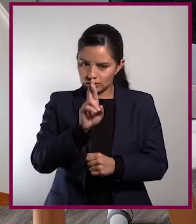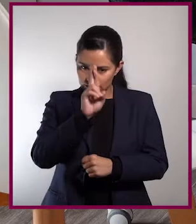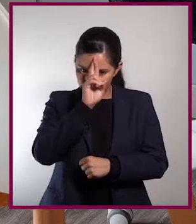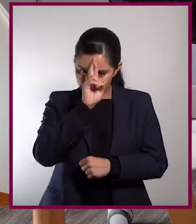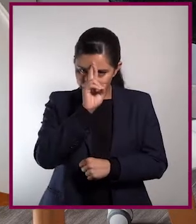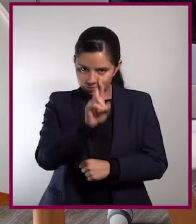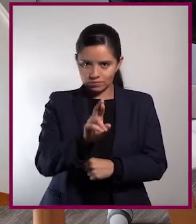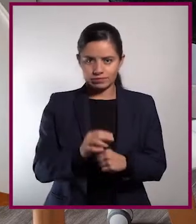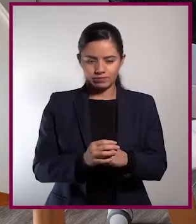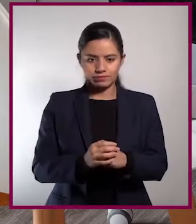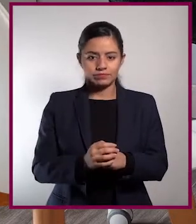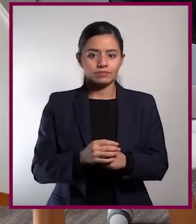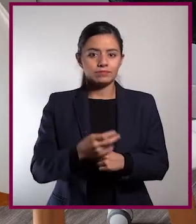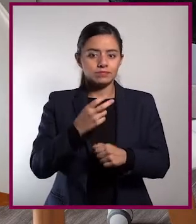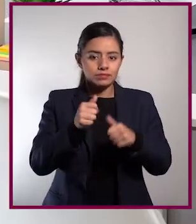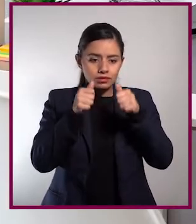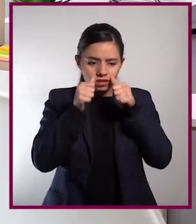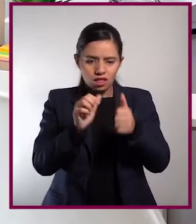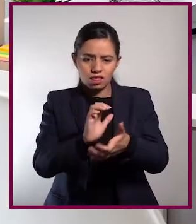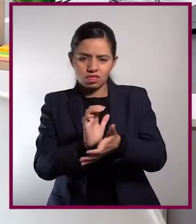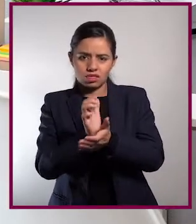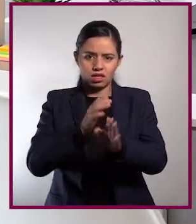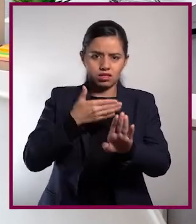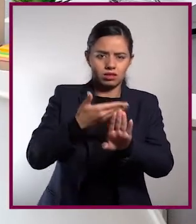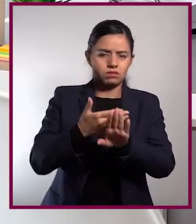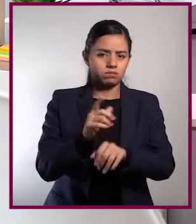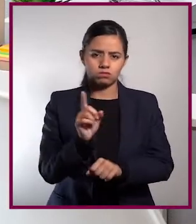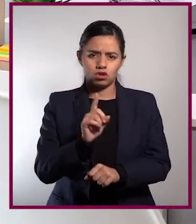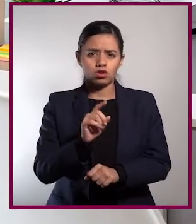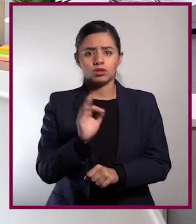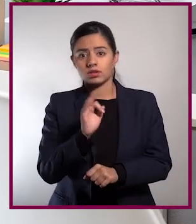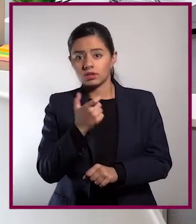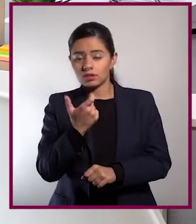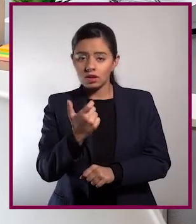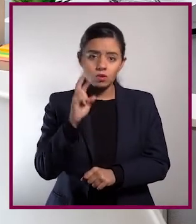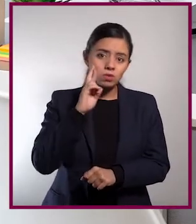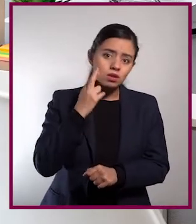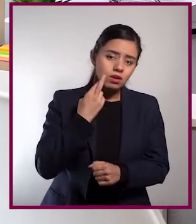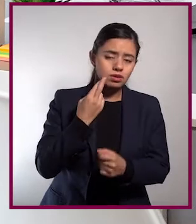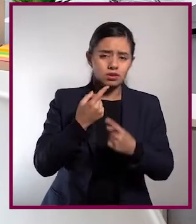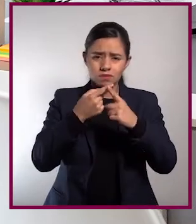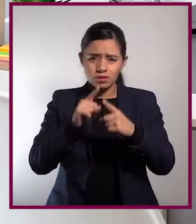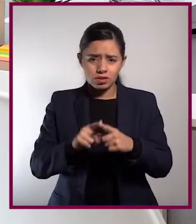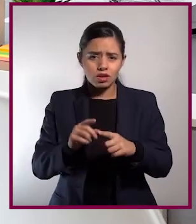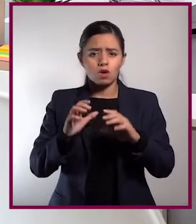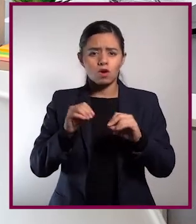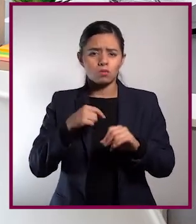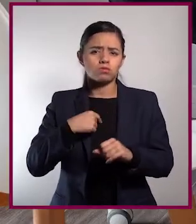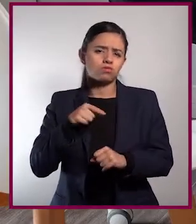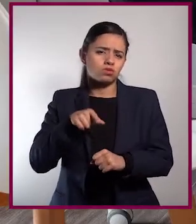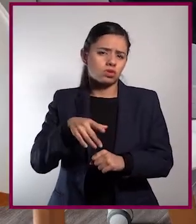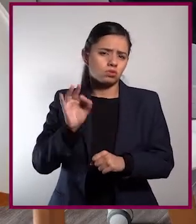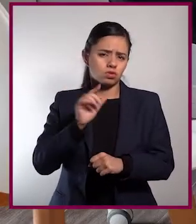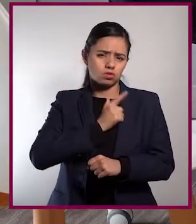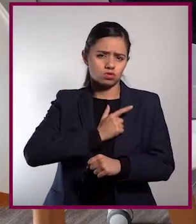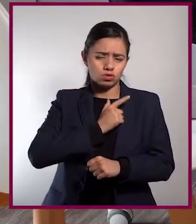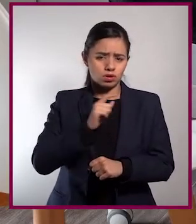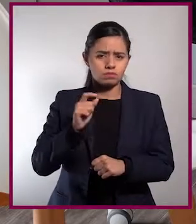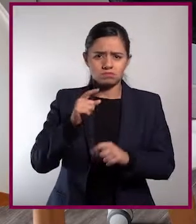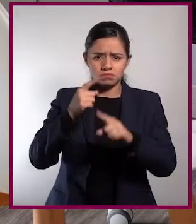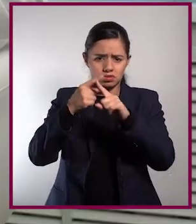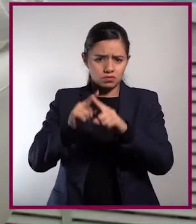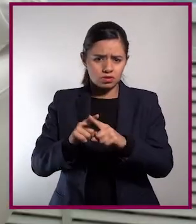trato digno y respetuoso, una atención libre de discriminación por razones económicas, de raza o preferencias sexuales. Otro derecho